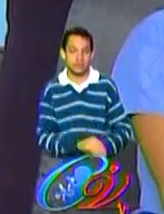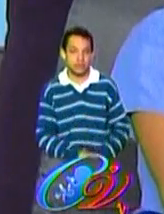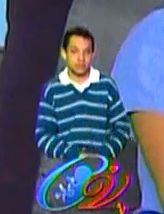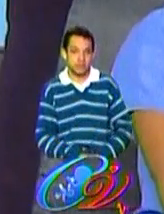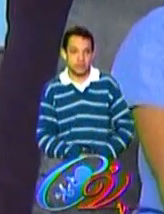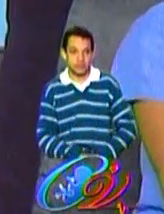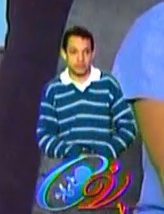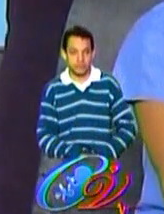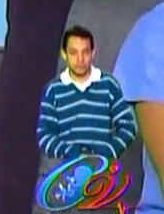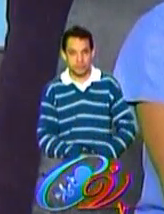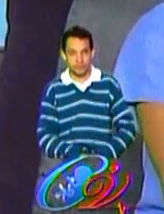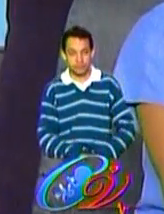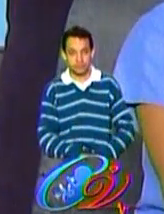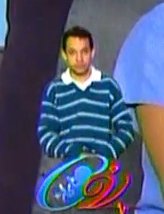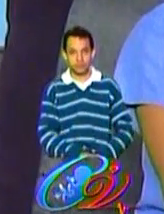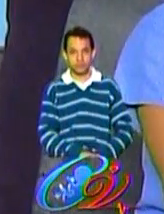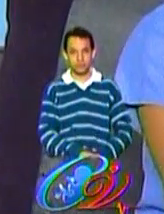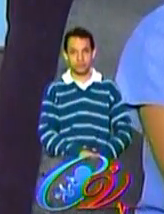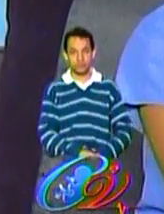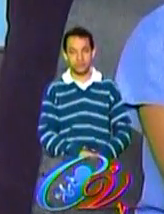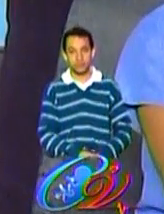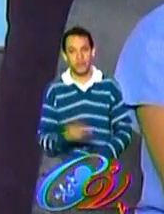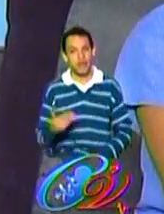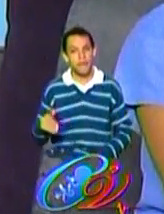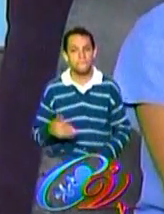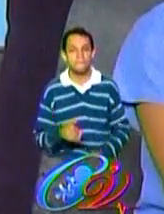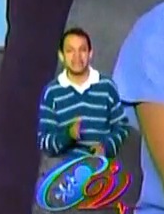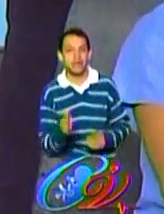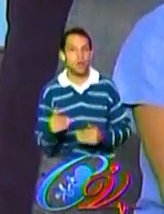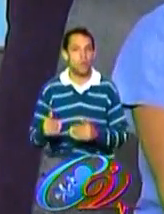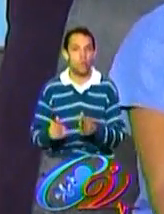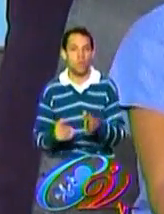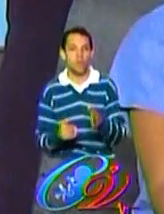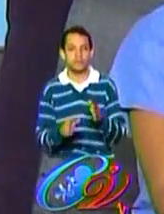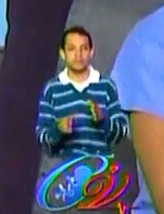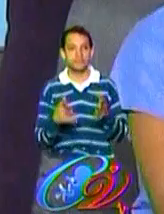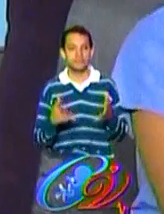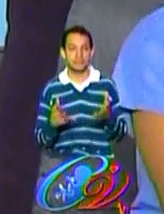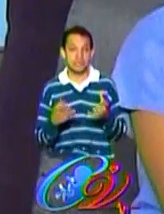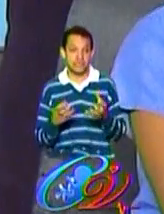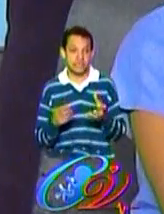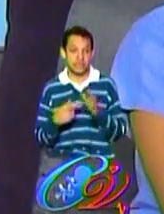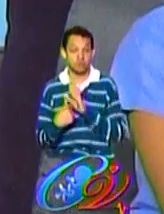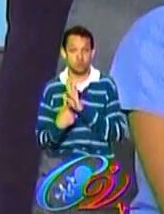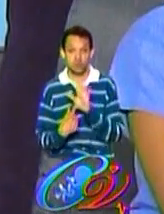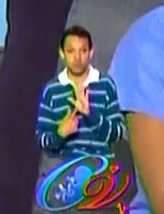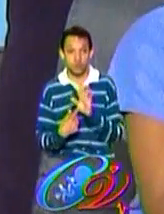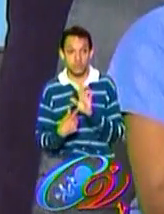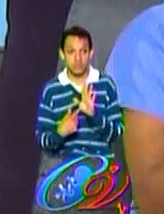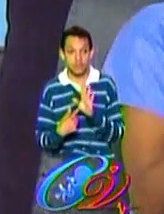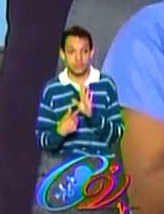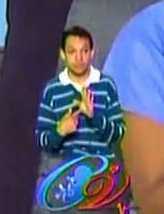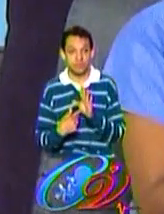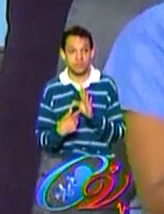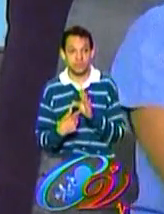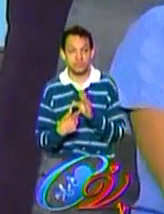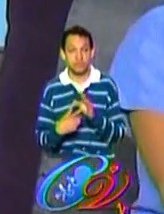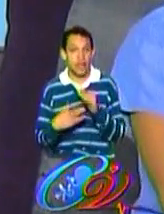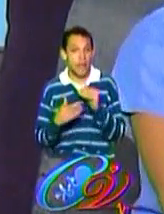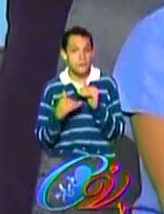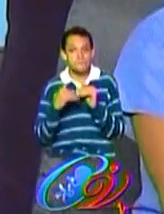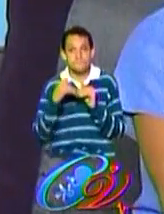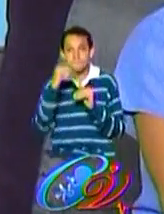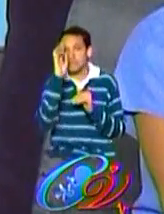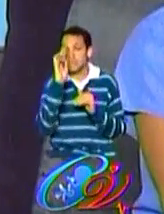se ve, es básicamente, yo les quería mostrar pues los niveles de